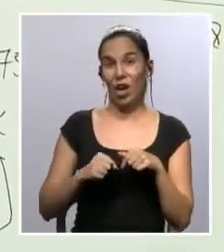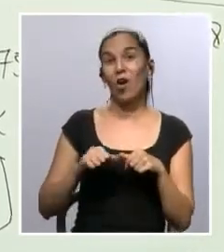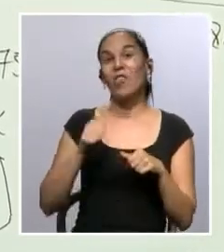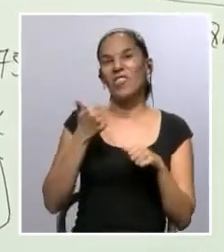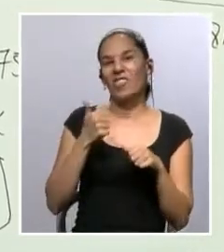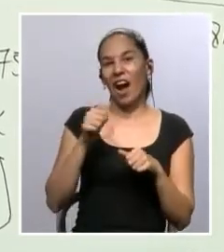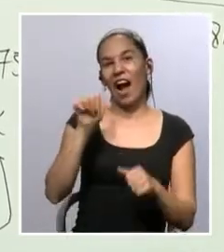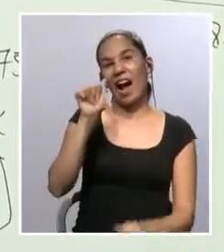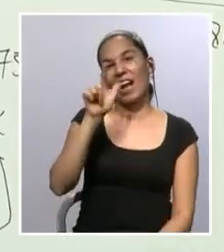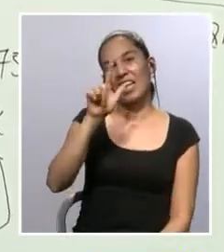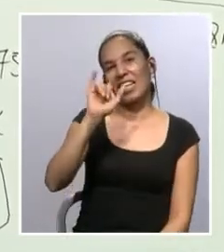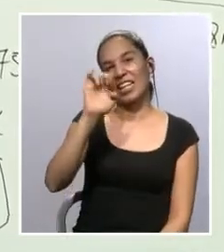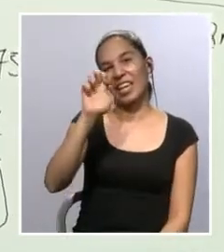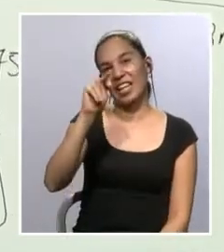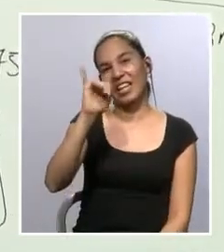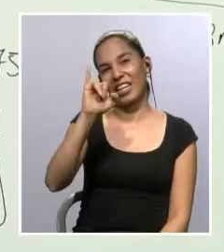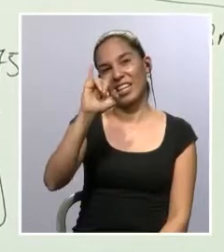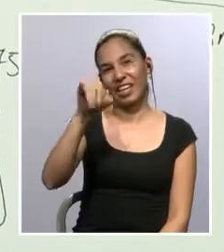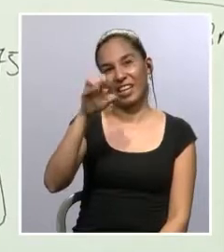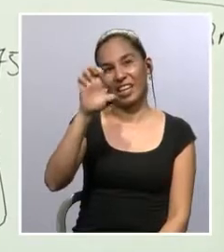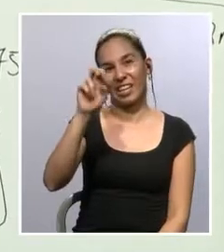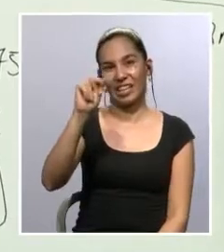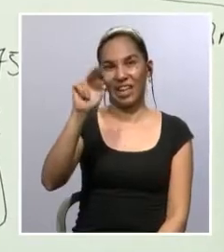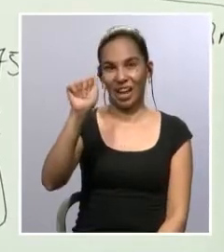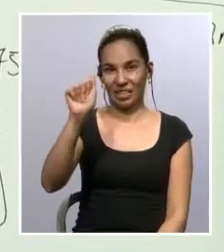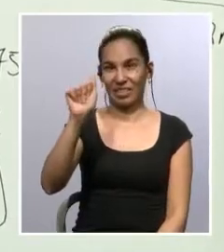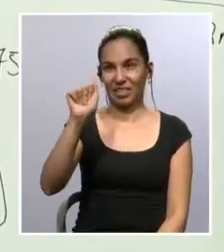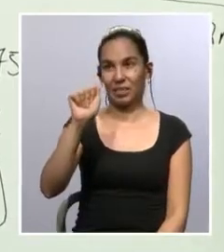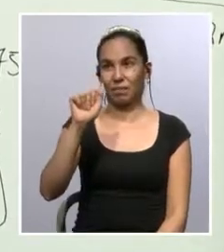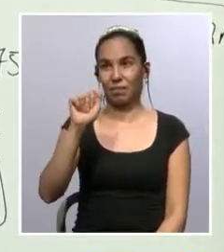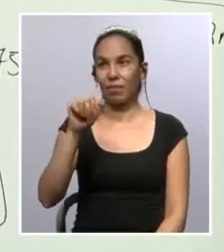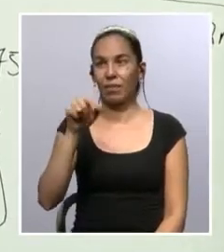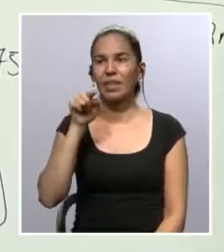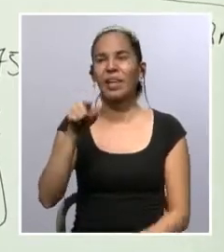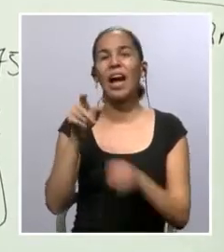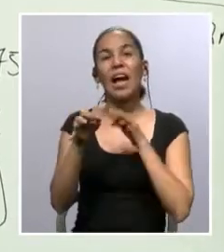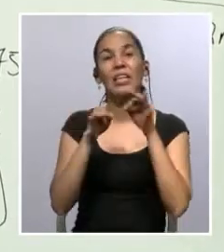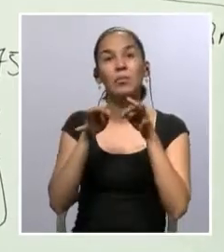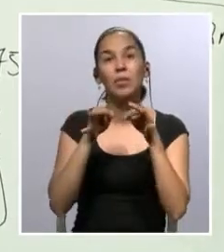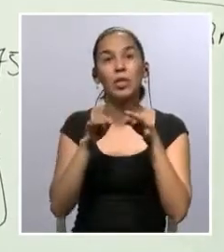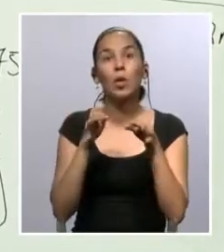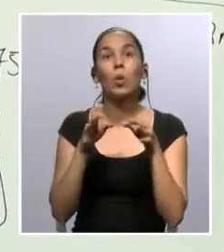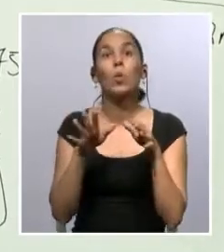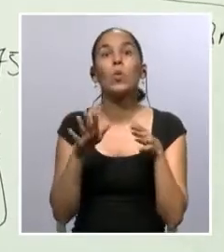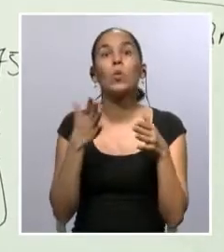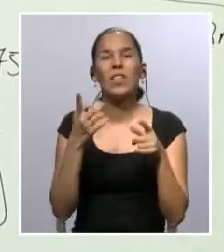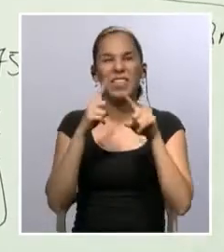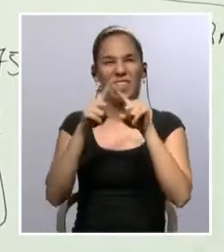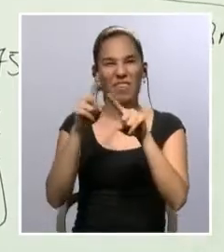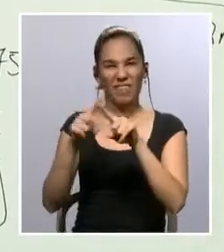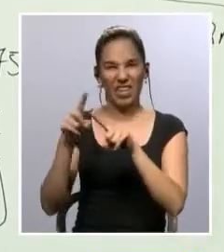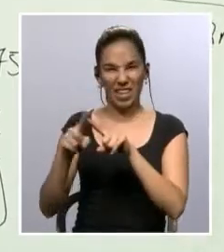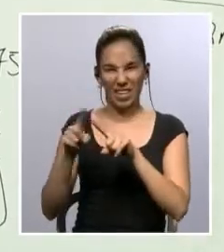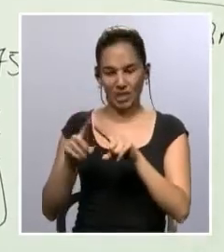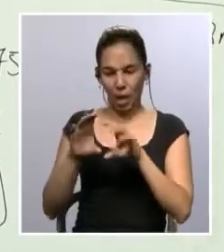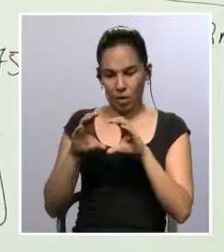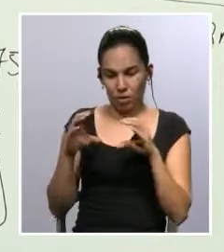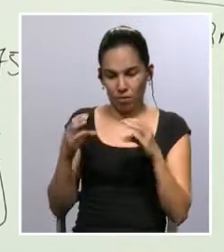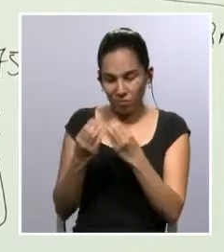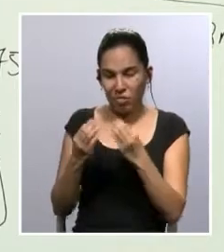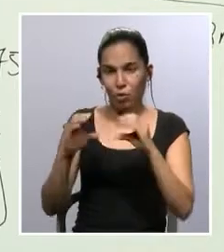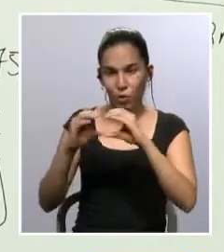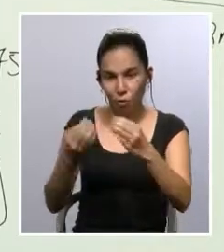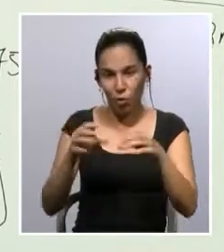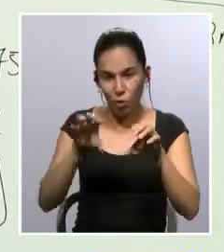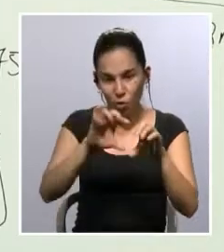La ecuación de Drake es la ecuación científica que explica la cantidad de civilizaciones inteligentes que